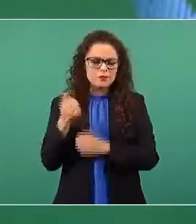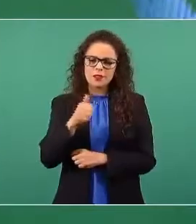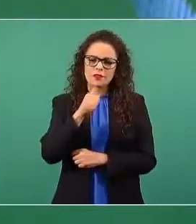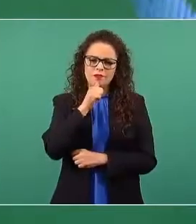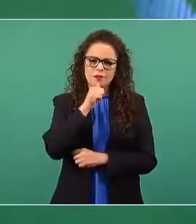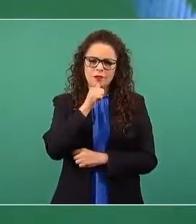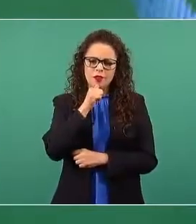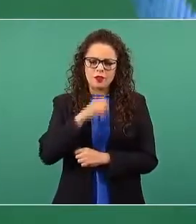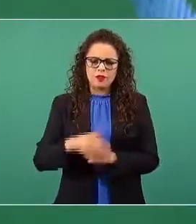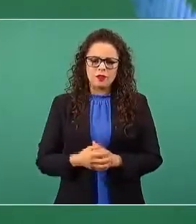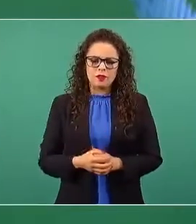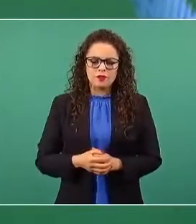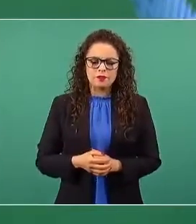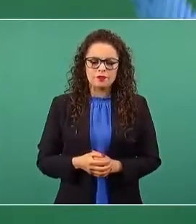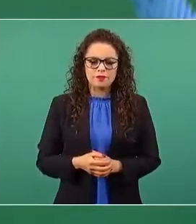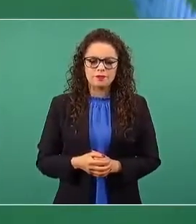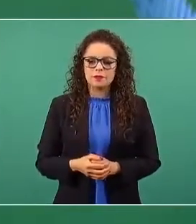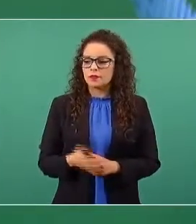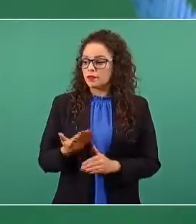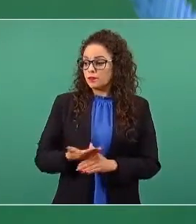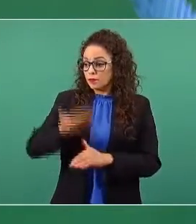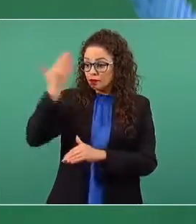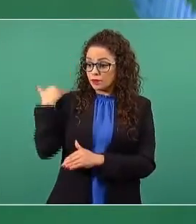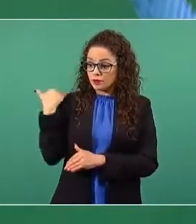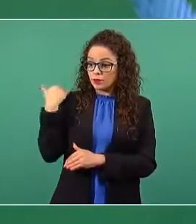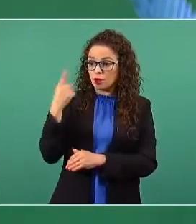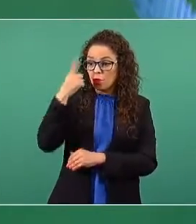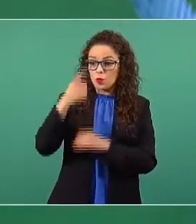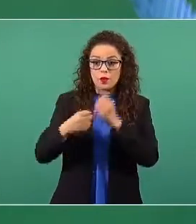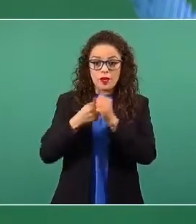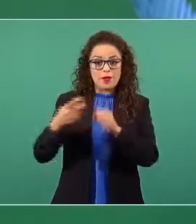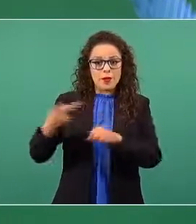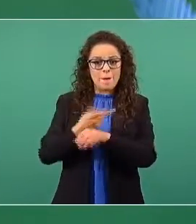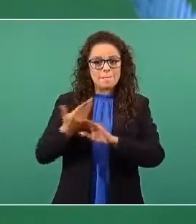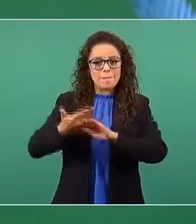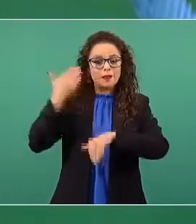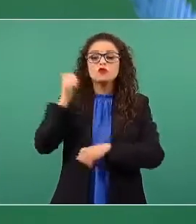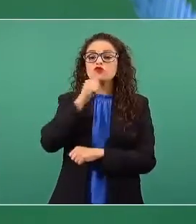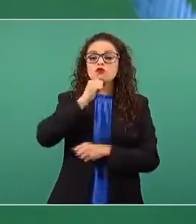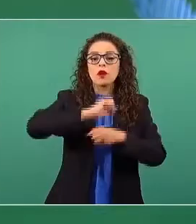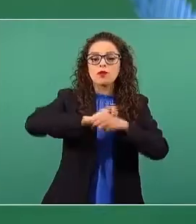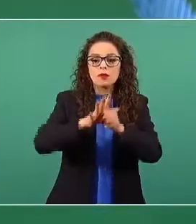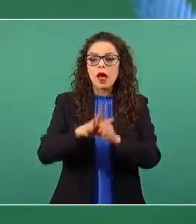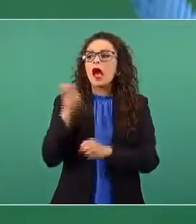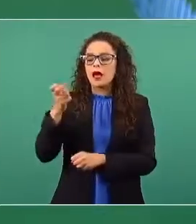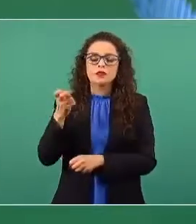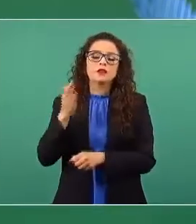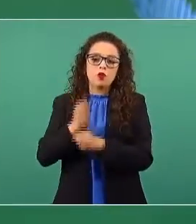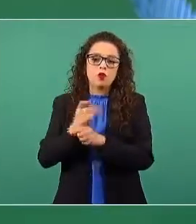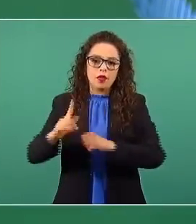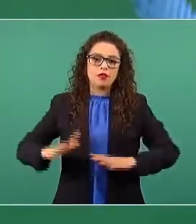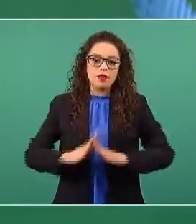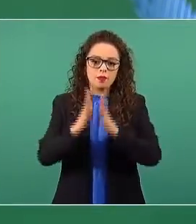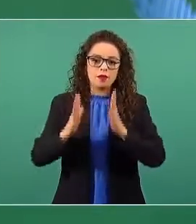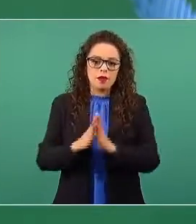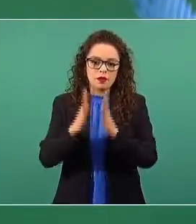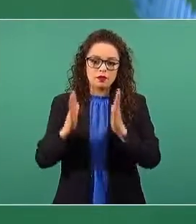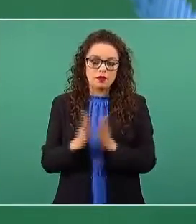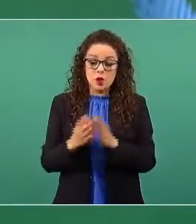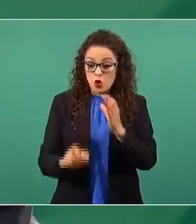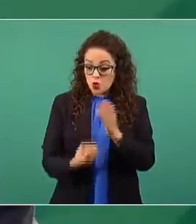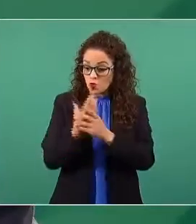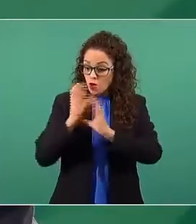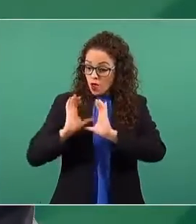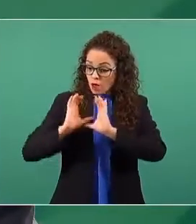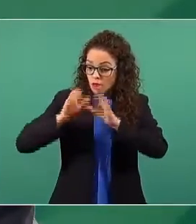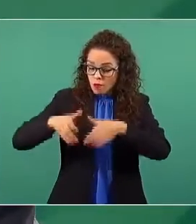sido designadas el año previo a la pandemia son las que están participando en el proceso. Hasta el momento los